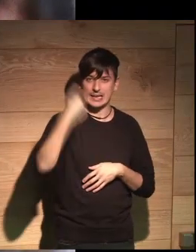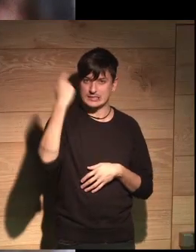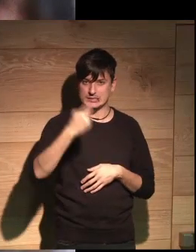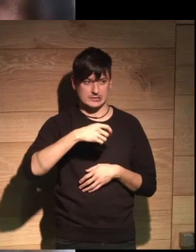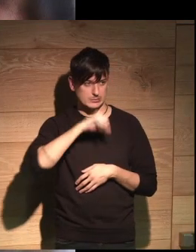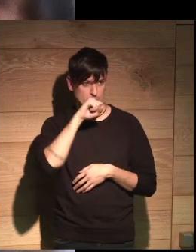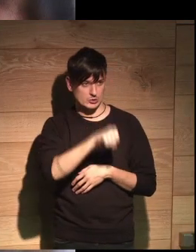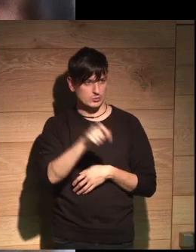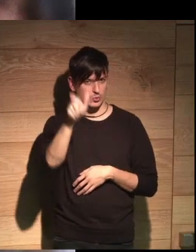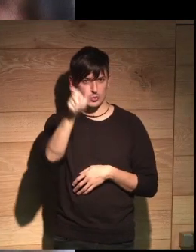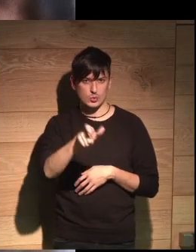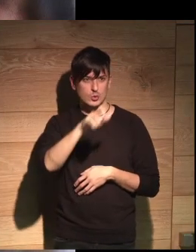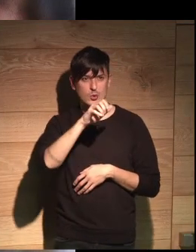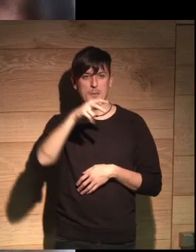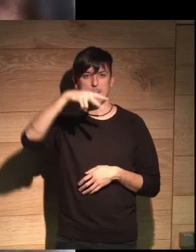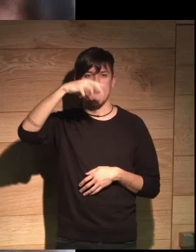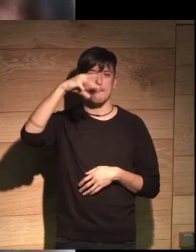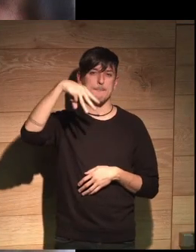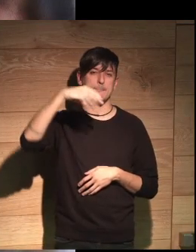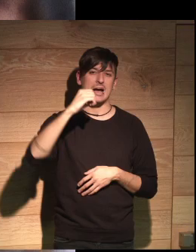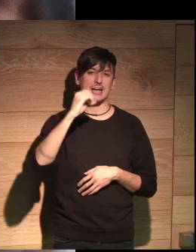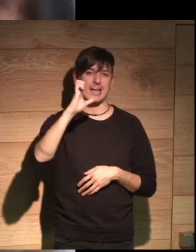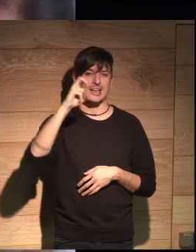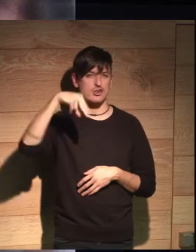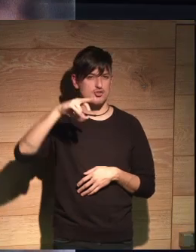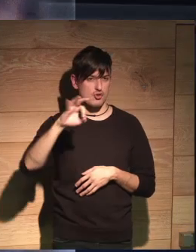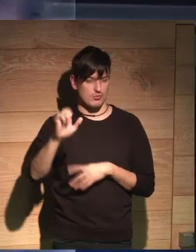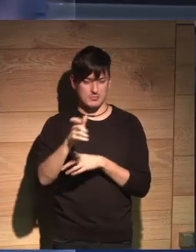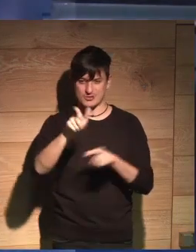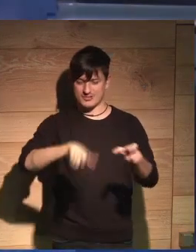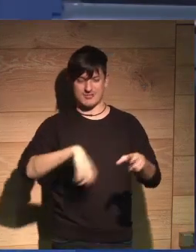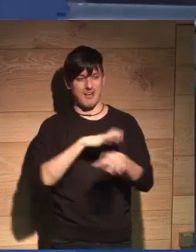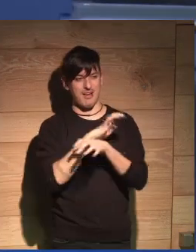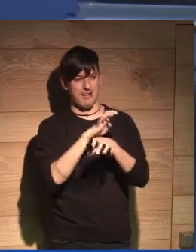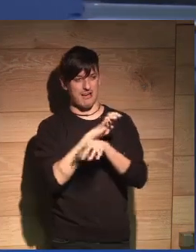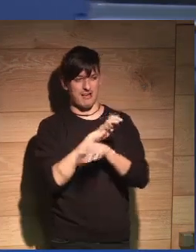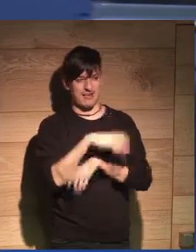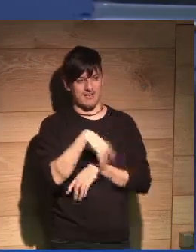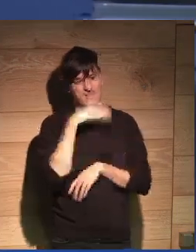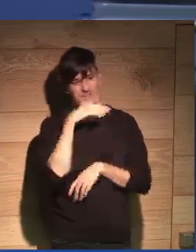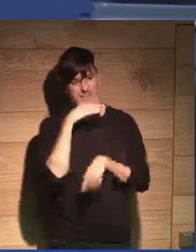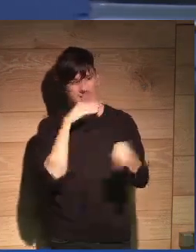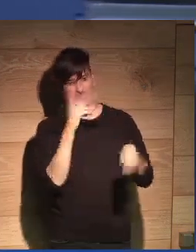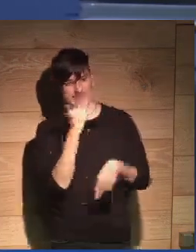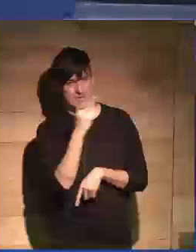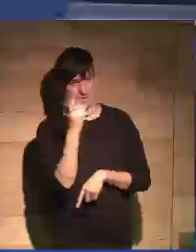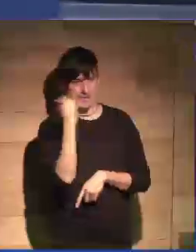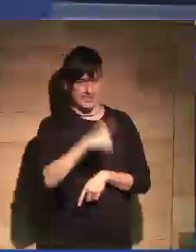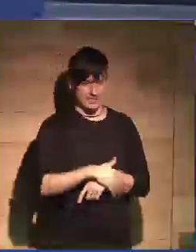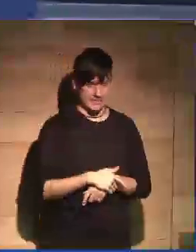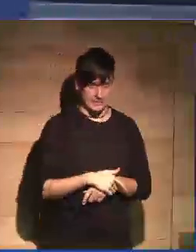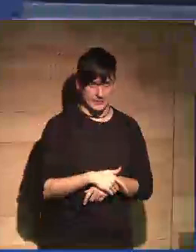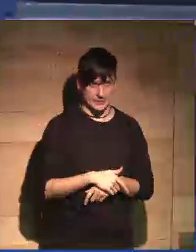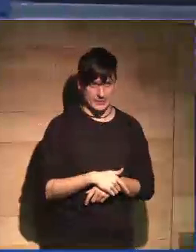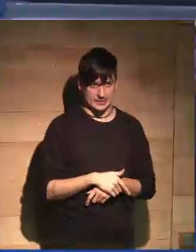al tenis, y este era mi ídolo, era John McEnroe, ¿vale? Gente me conoce y se ríe y dice, claro, por temperamento te pareces un poco el tema. El señor era